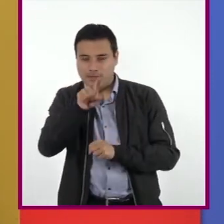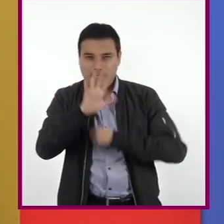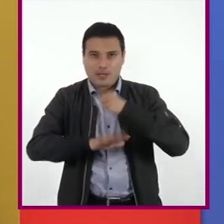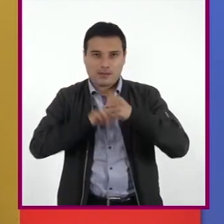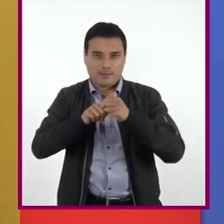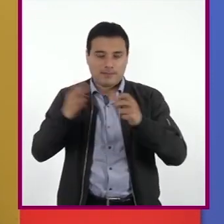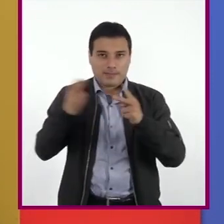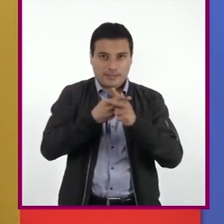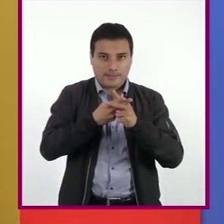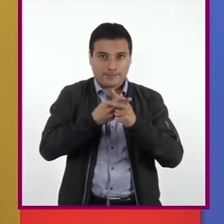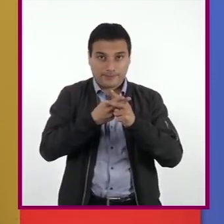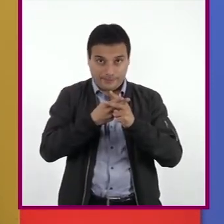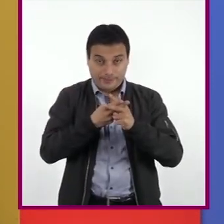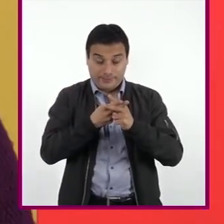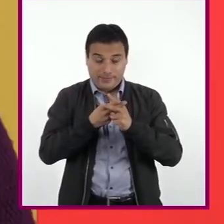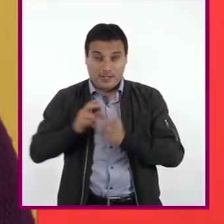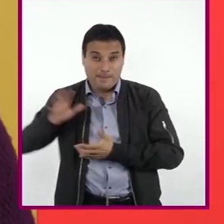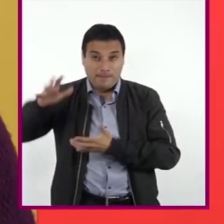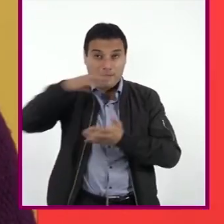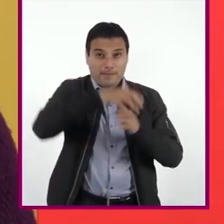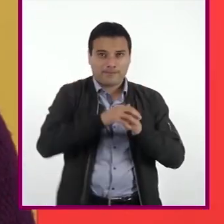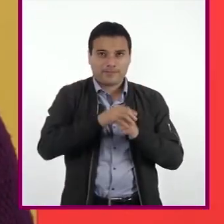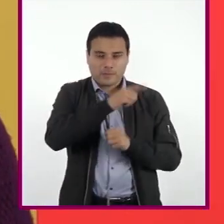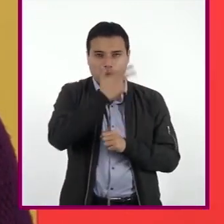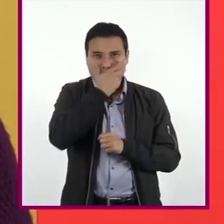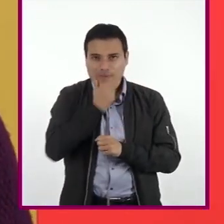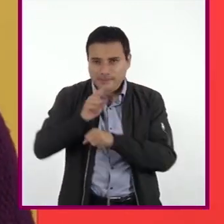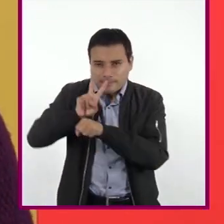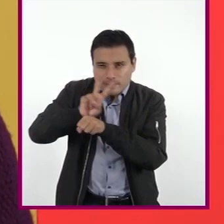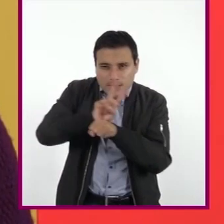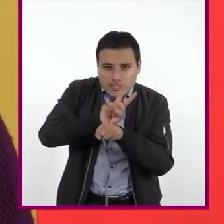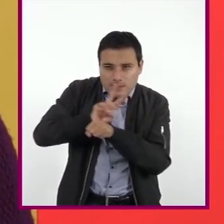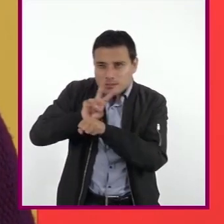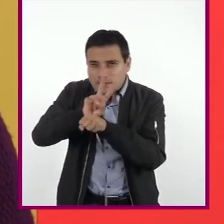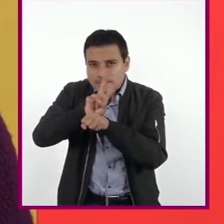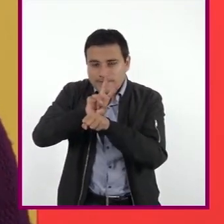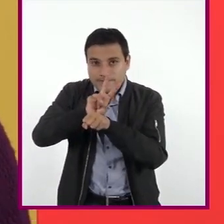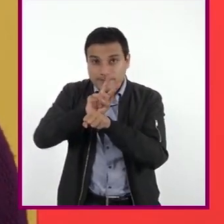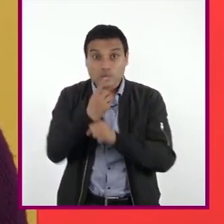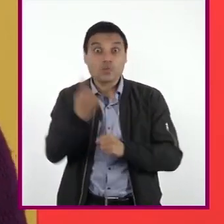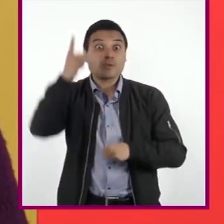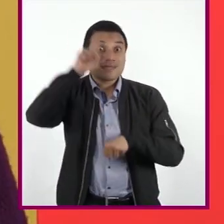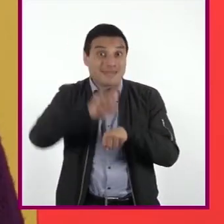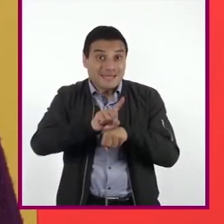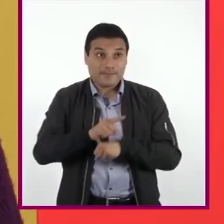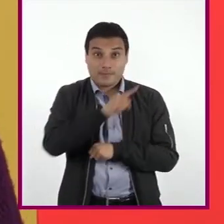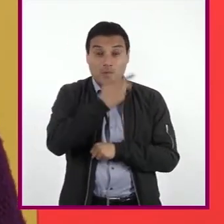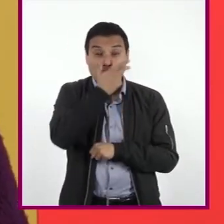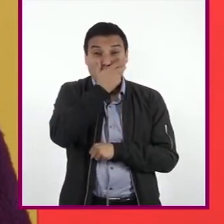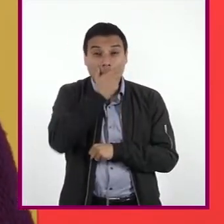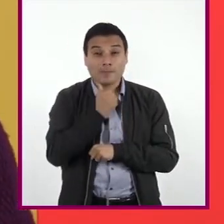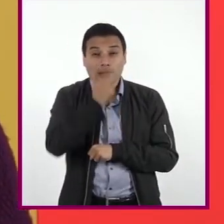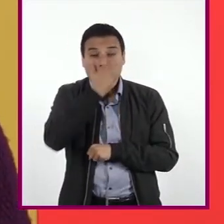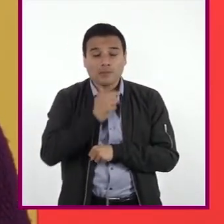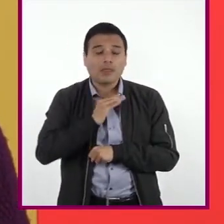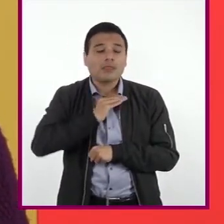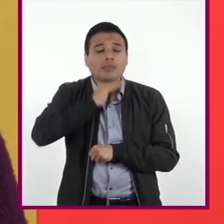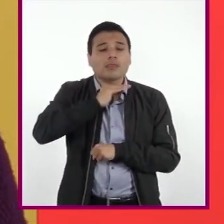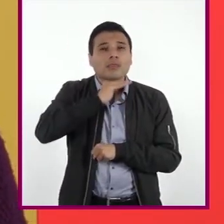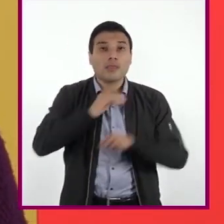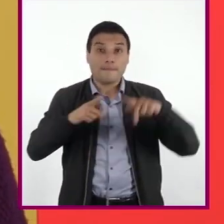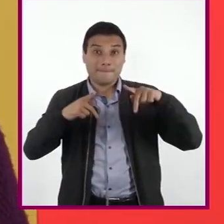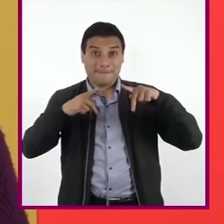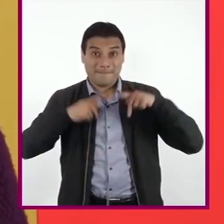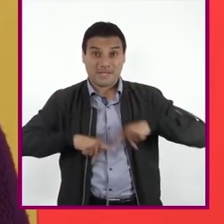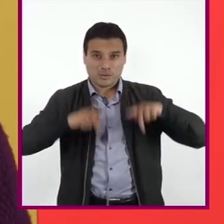que no fueran a guardarse nada. Un día que el fortachón estaba atento a otra cosa, la gente